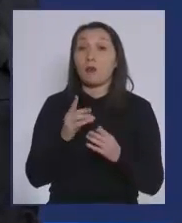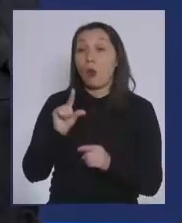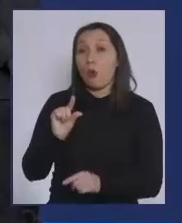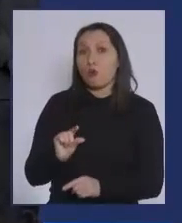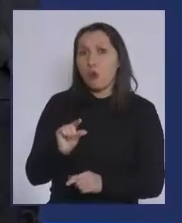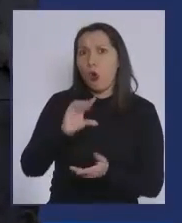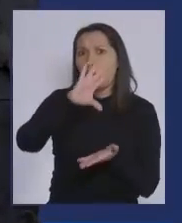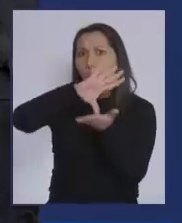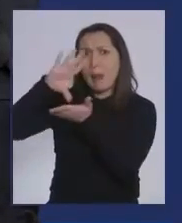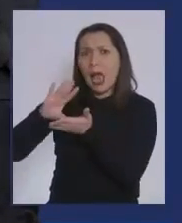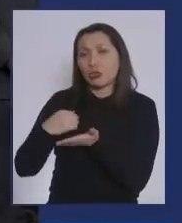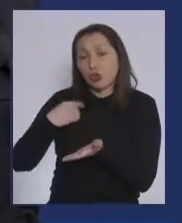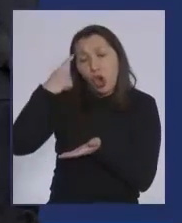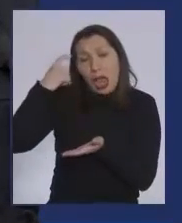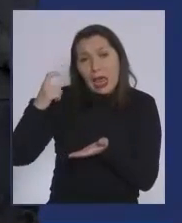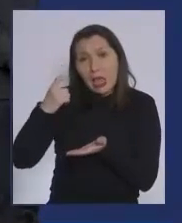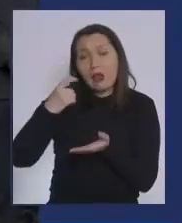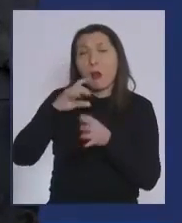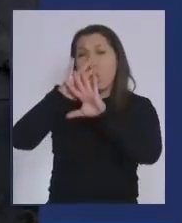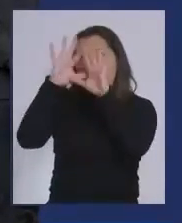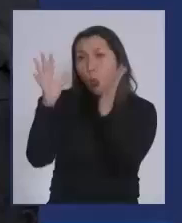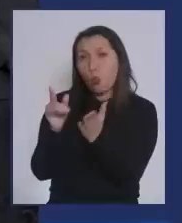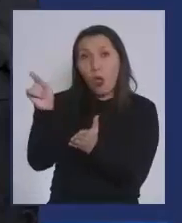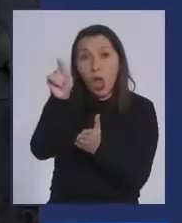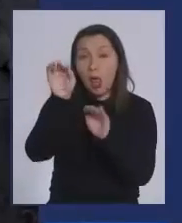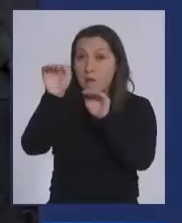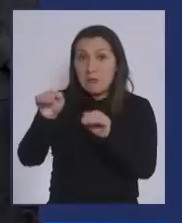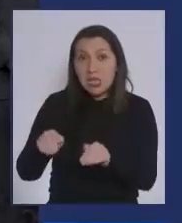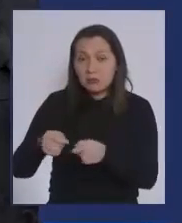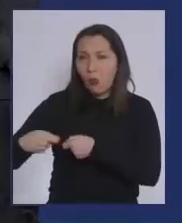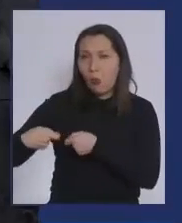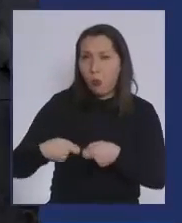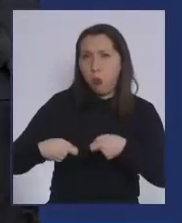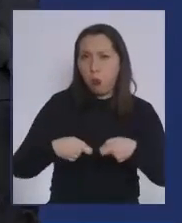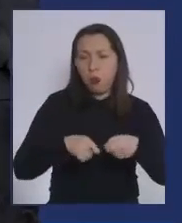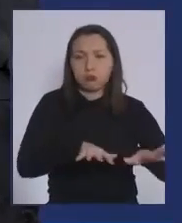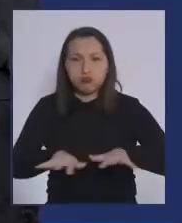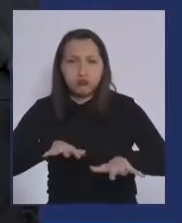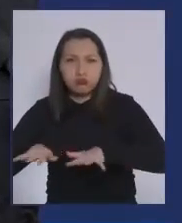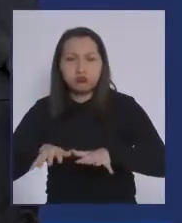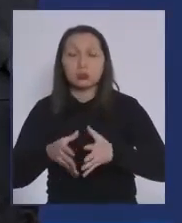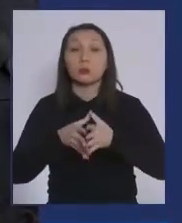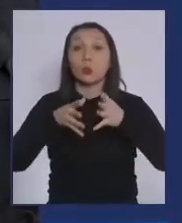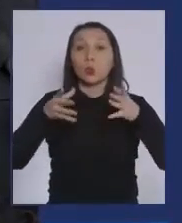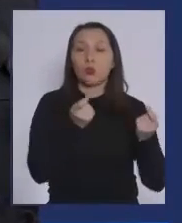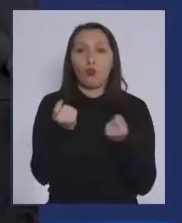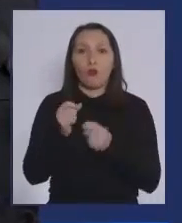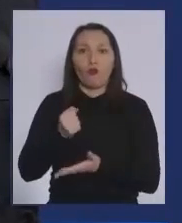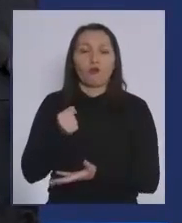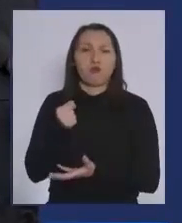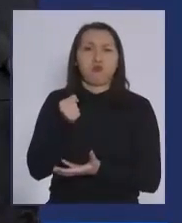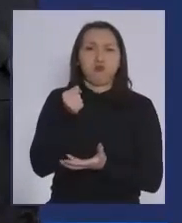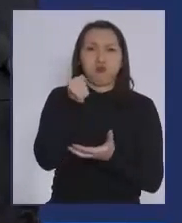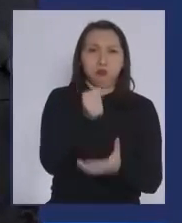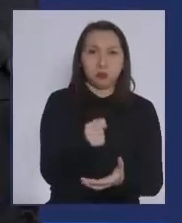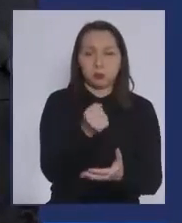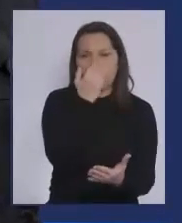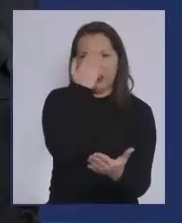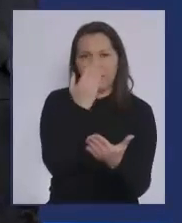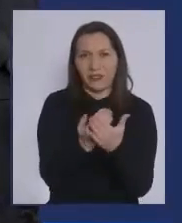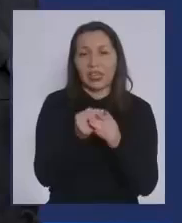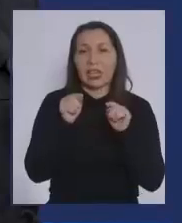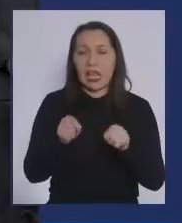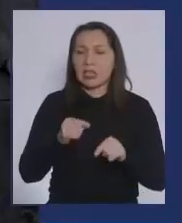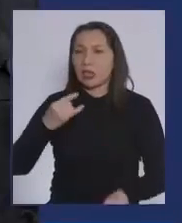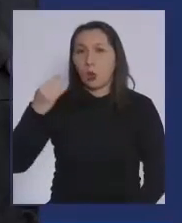pocos países en el mundo que hayan comprometido y movilizado tantos recursos para enfrentar